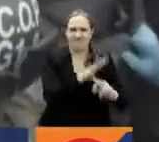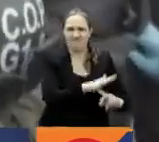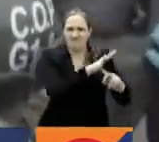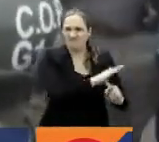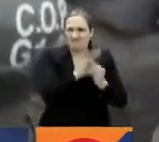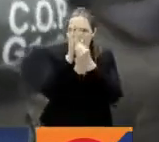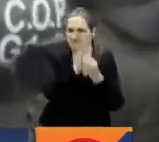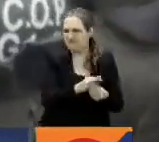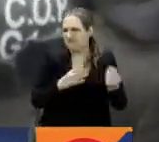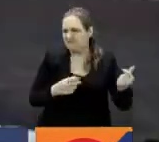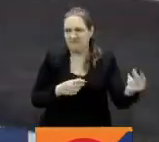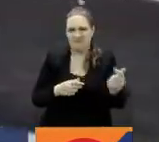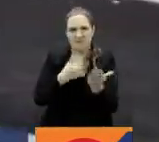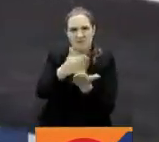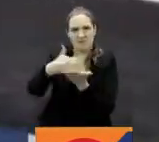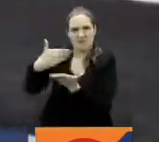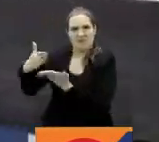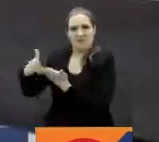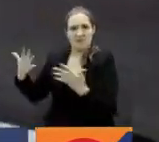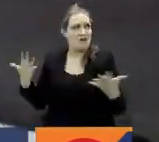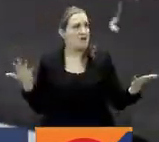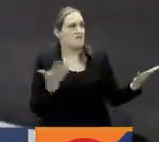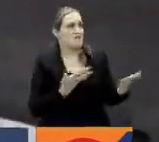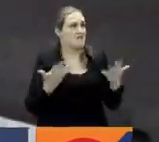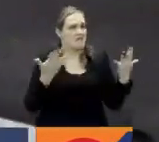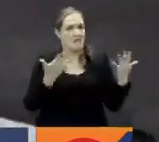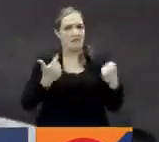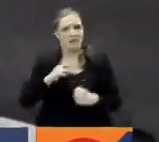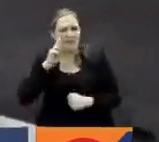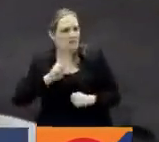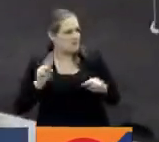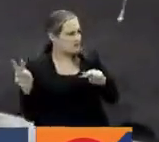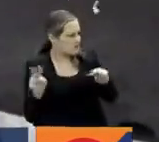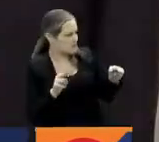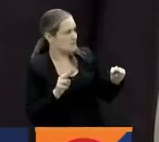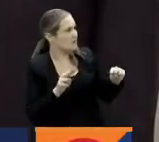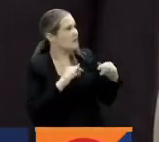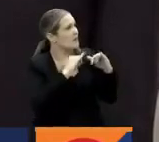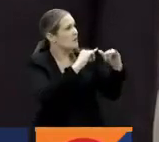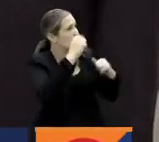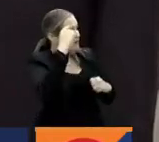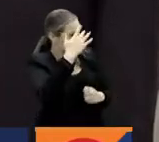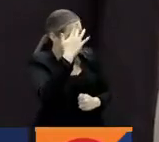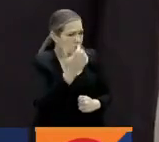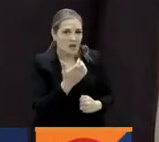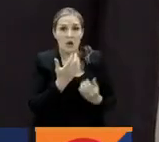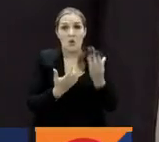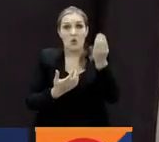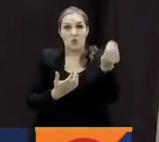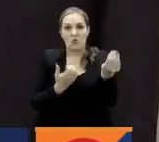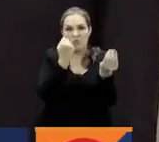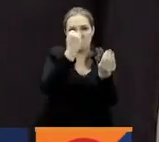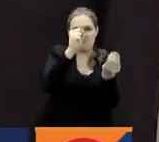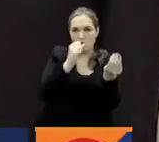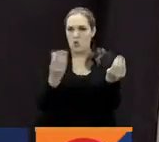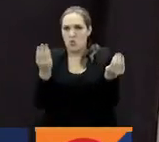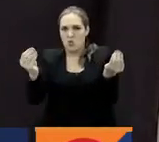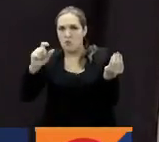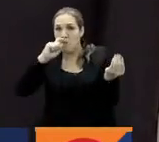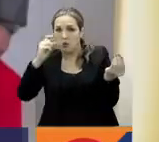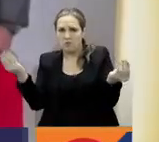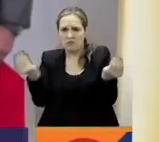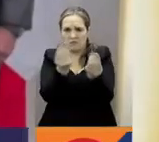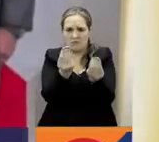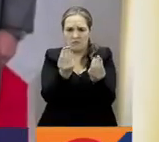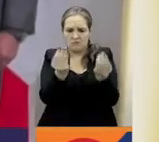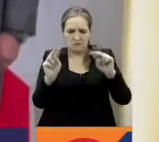crisis interna de ese país, paradójicamente se vuelve un punto coincidente entre los delegados de oposición y del régimen de Nicolás